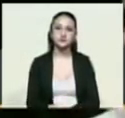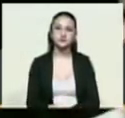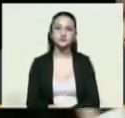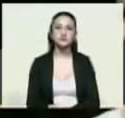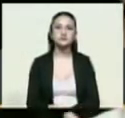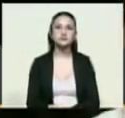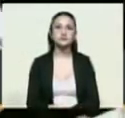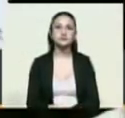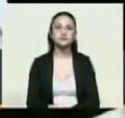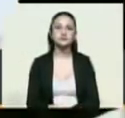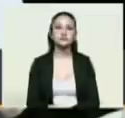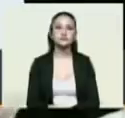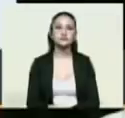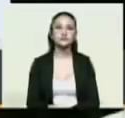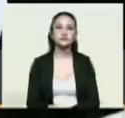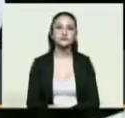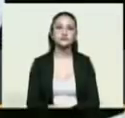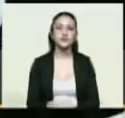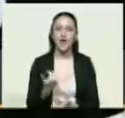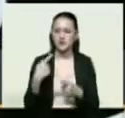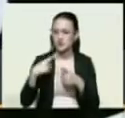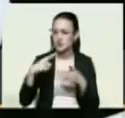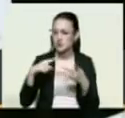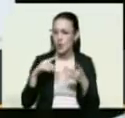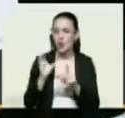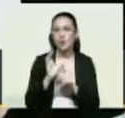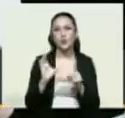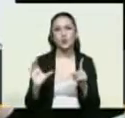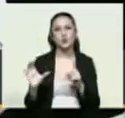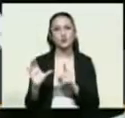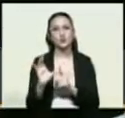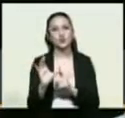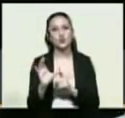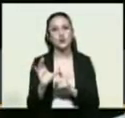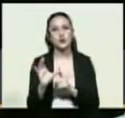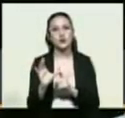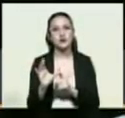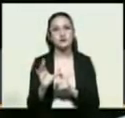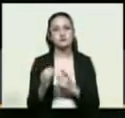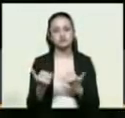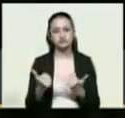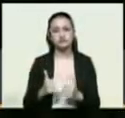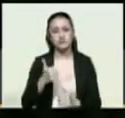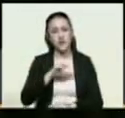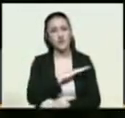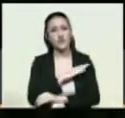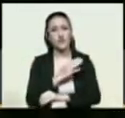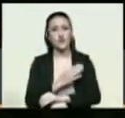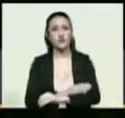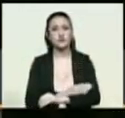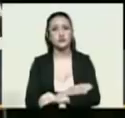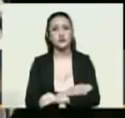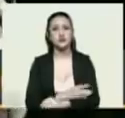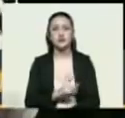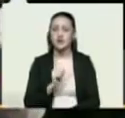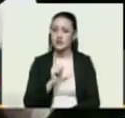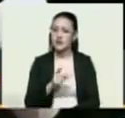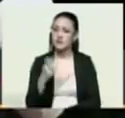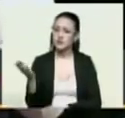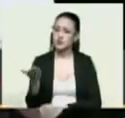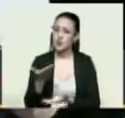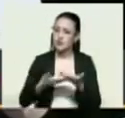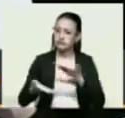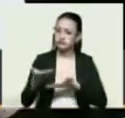Y si bien existe una gran diversidad cultural, que es una de nuestras grandes fortalezas, debemos levantar esos